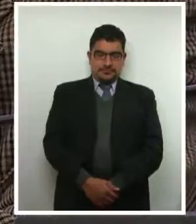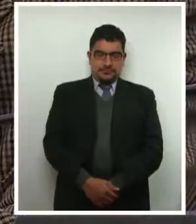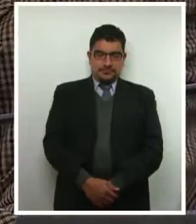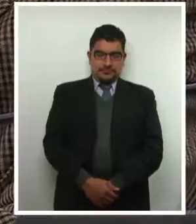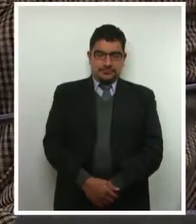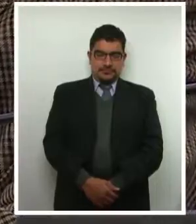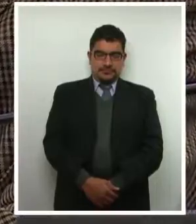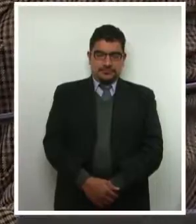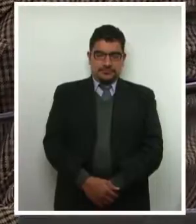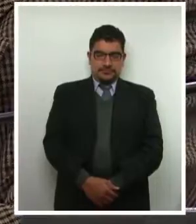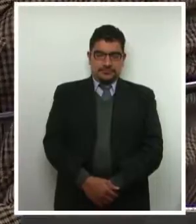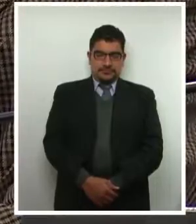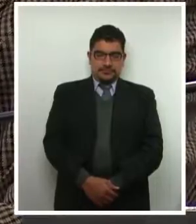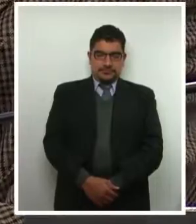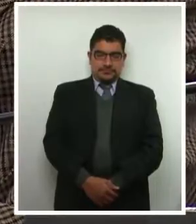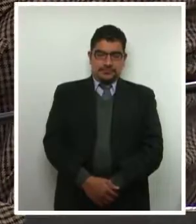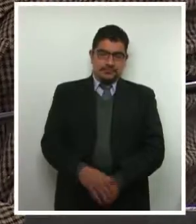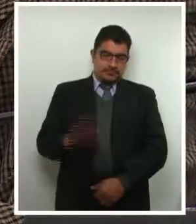Adelante.